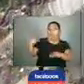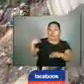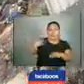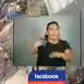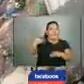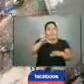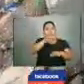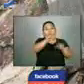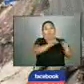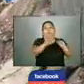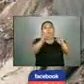salirse, ¿a dónde nos vamos a ir?